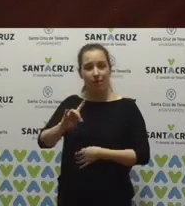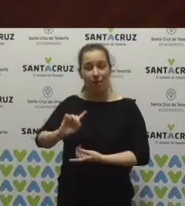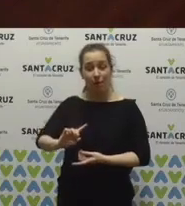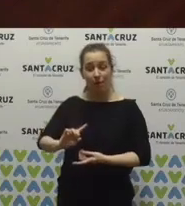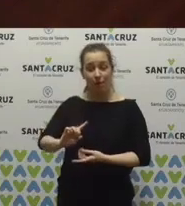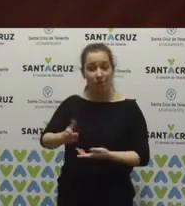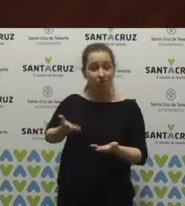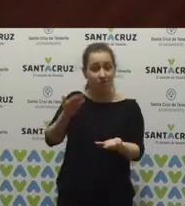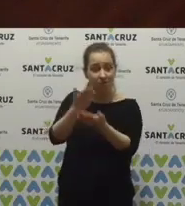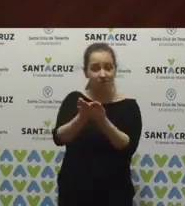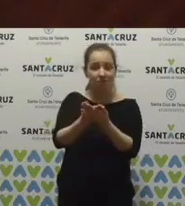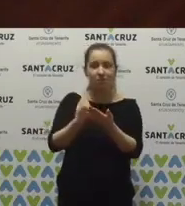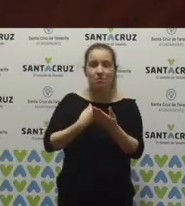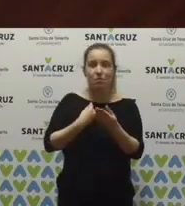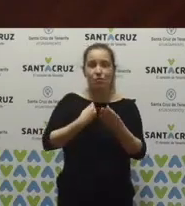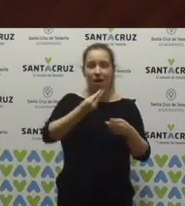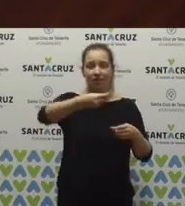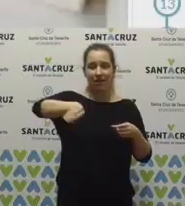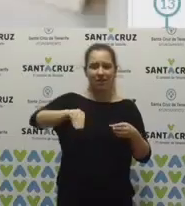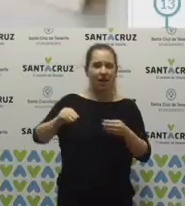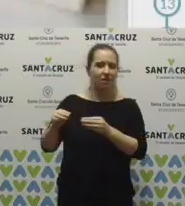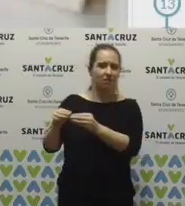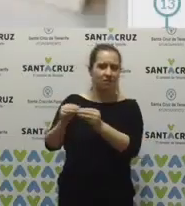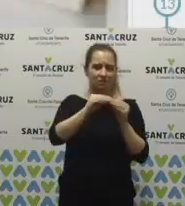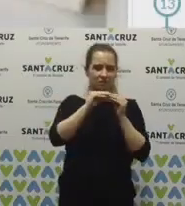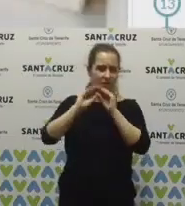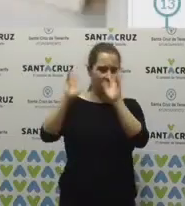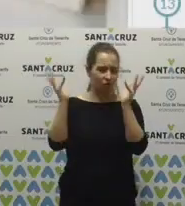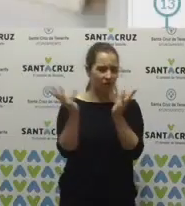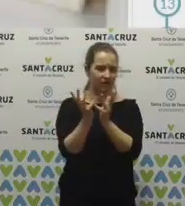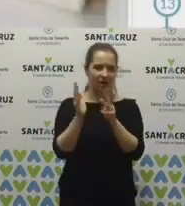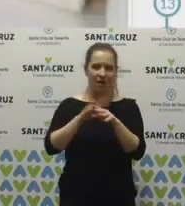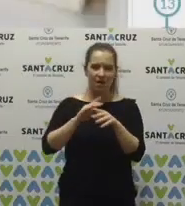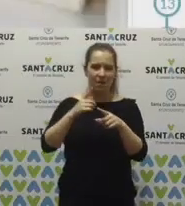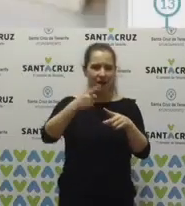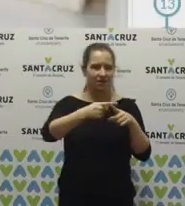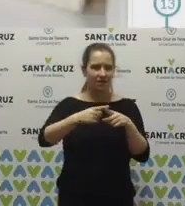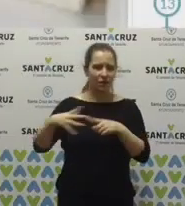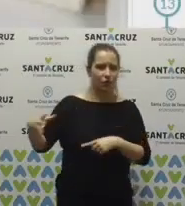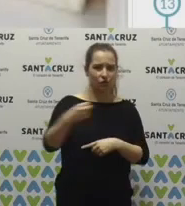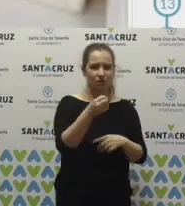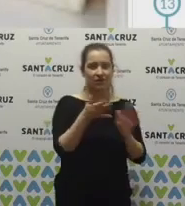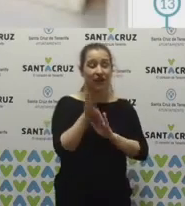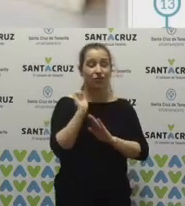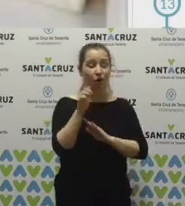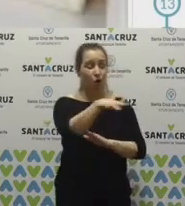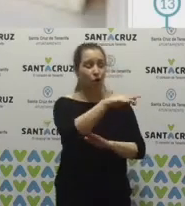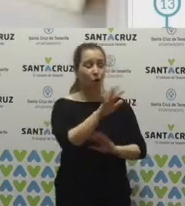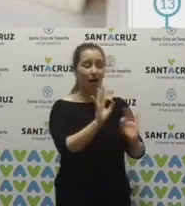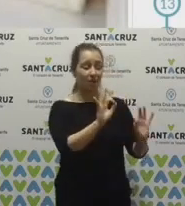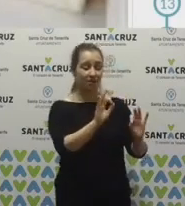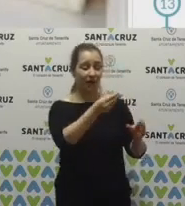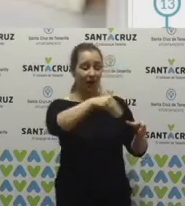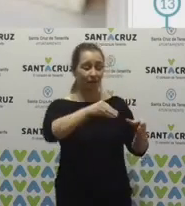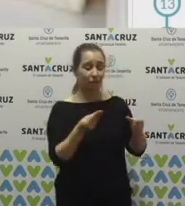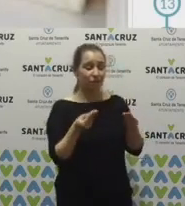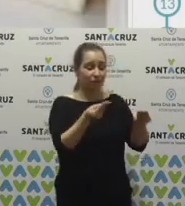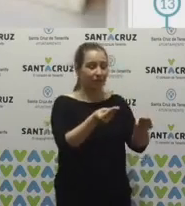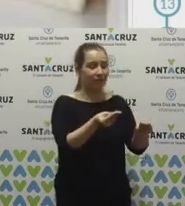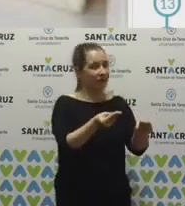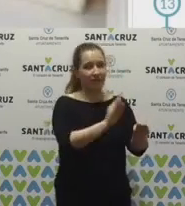universal y para todo el municipio no amargo son las concretas del municipio